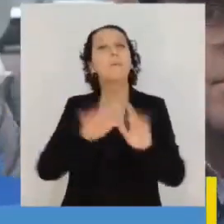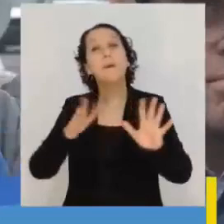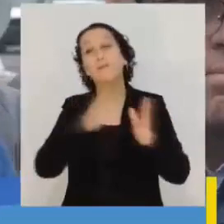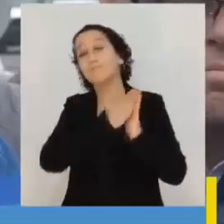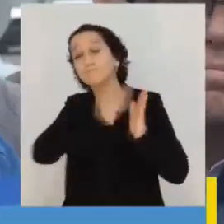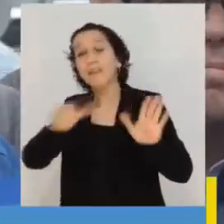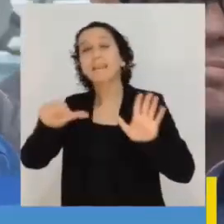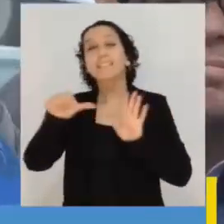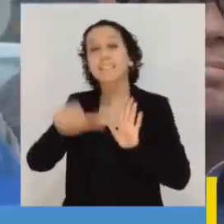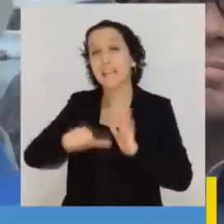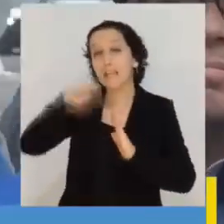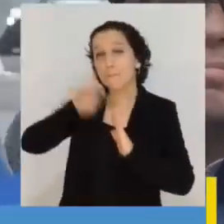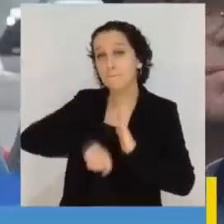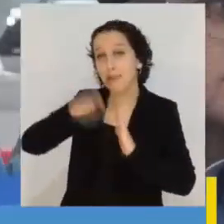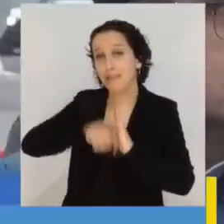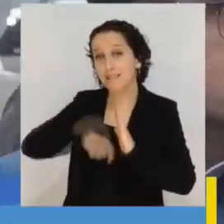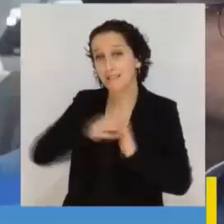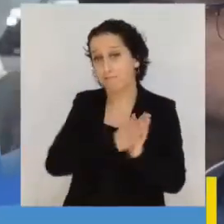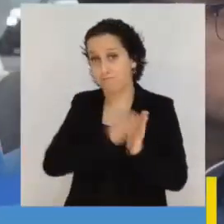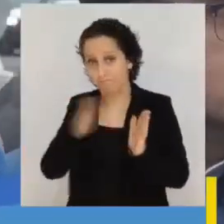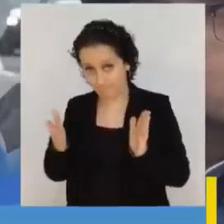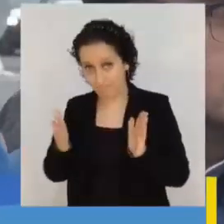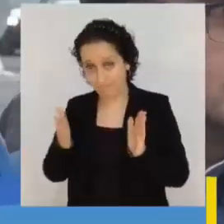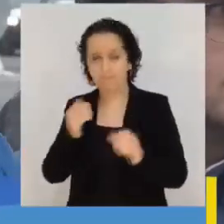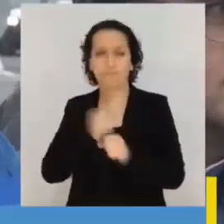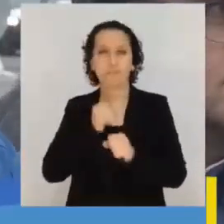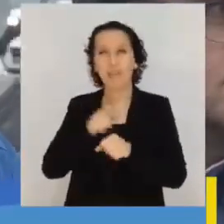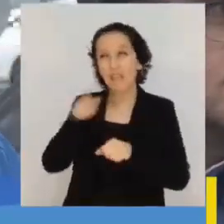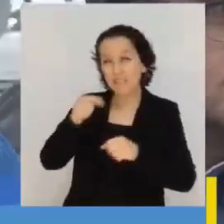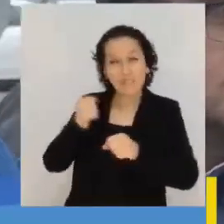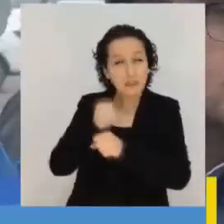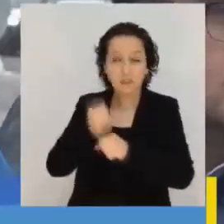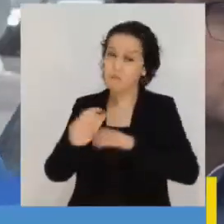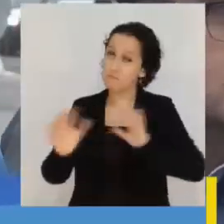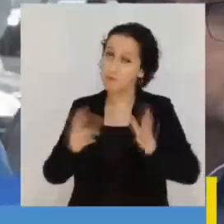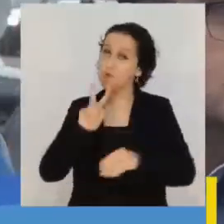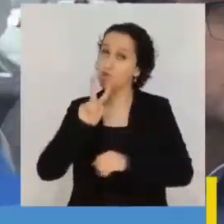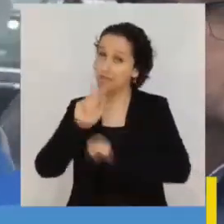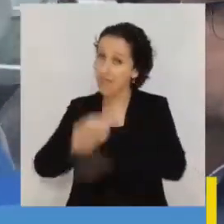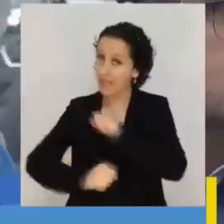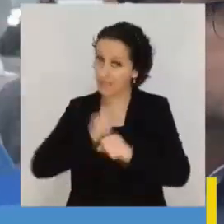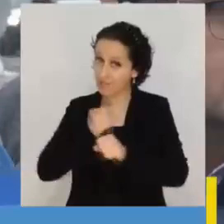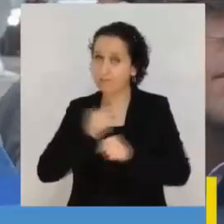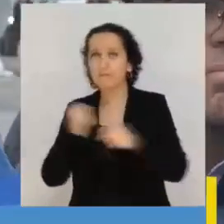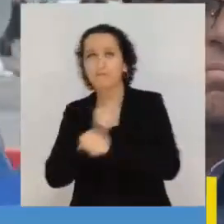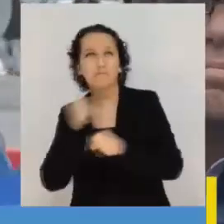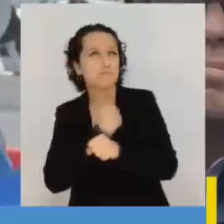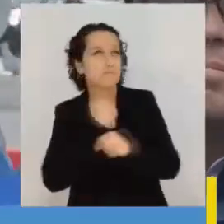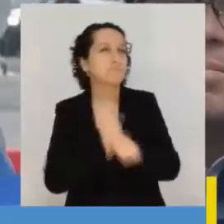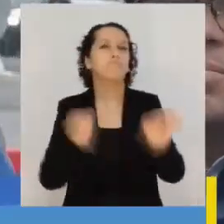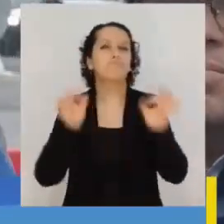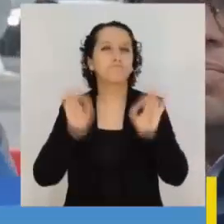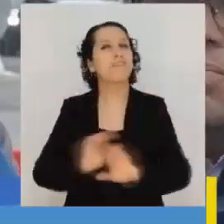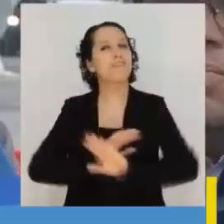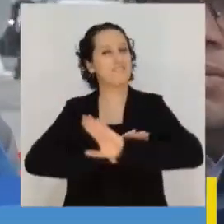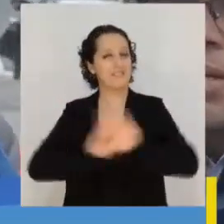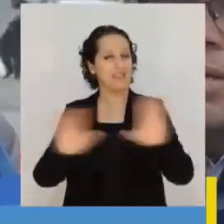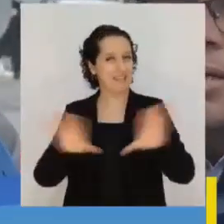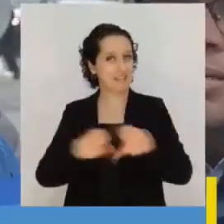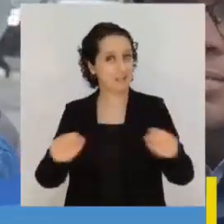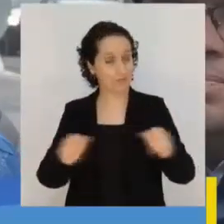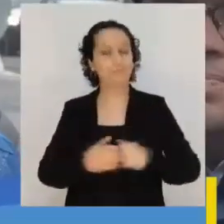aproximadamente 6 meses. Es una obra que dura en general del orden de los 2 años para poder ya estar finalizada,